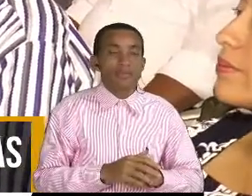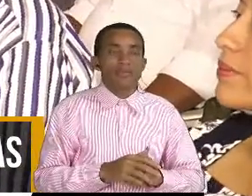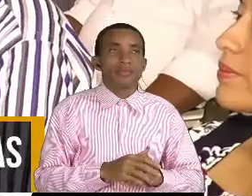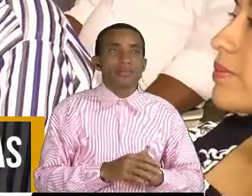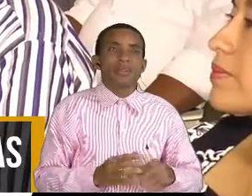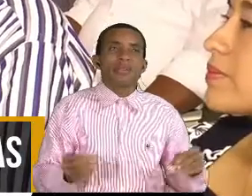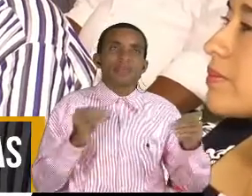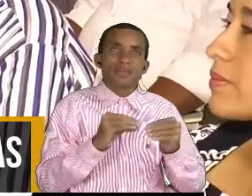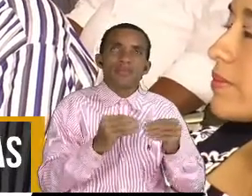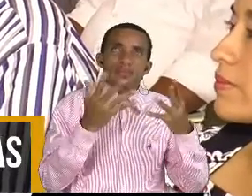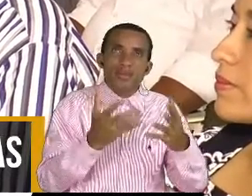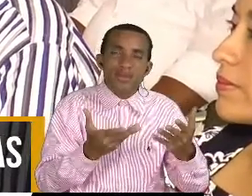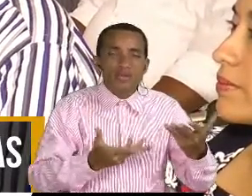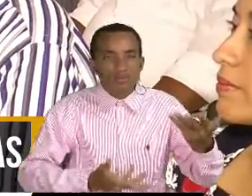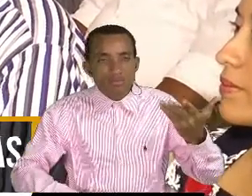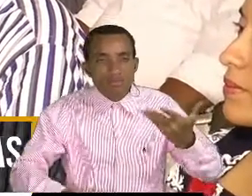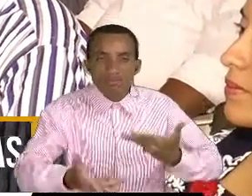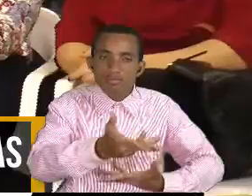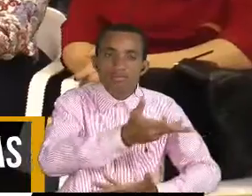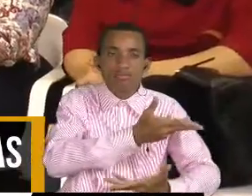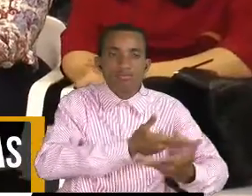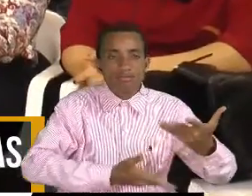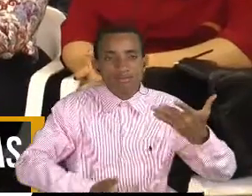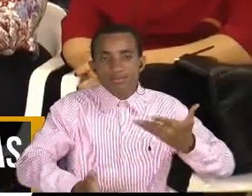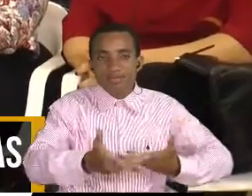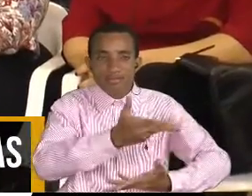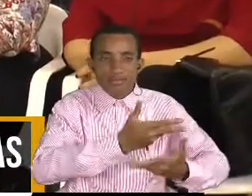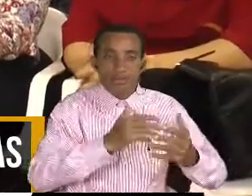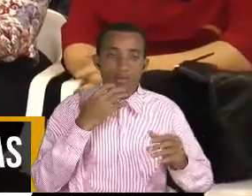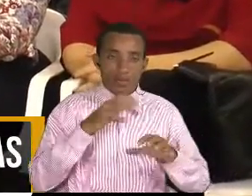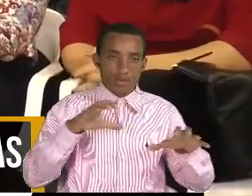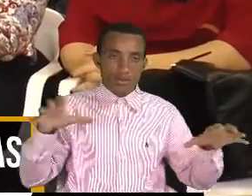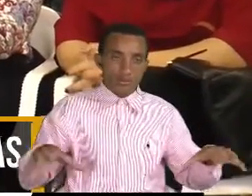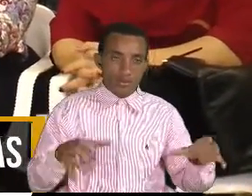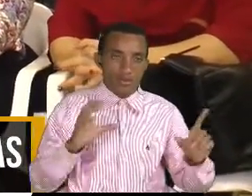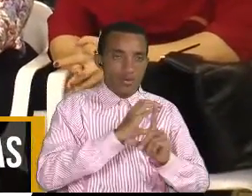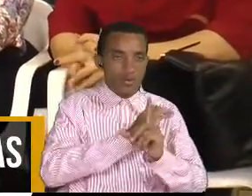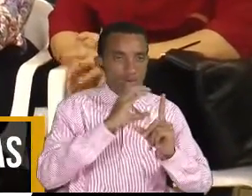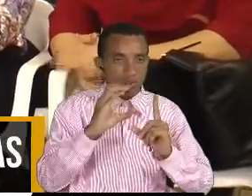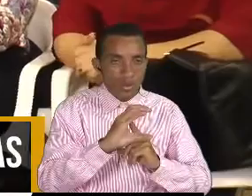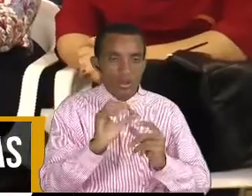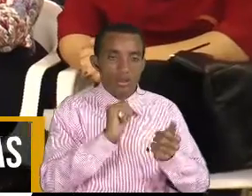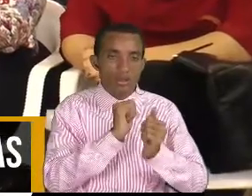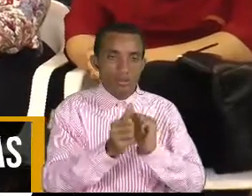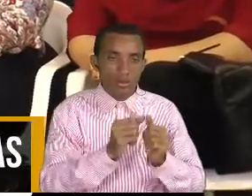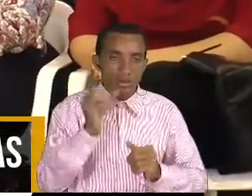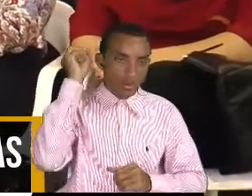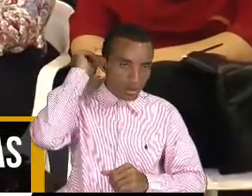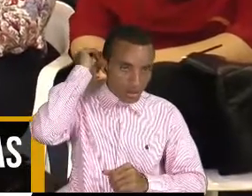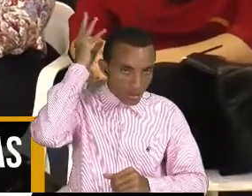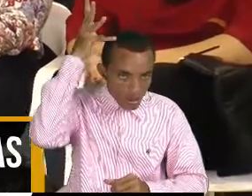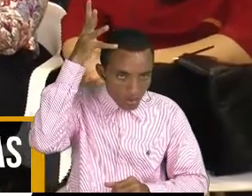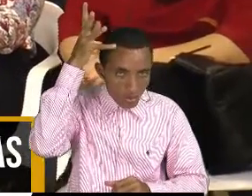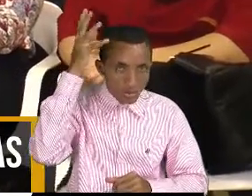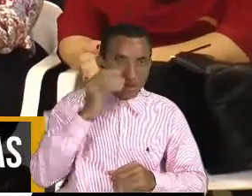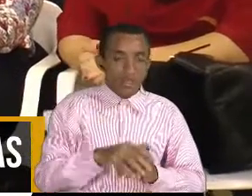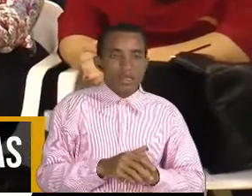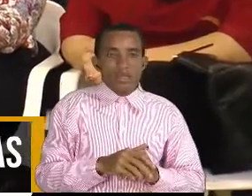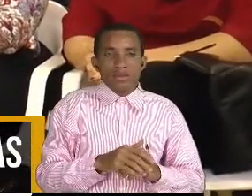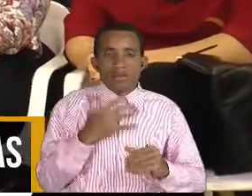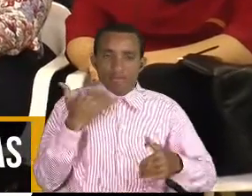espacio de integración. Entonces, para ello vamos a llevar actividades culturales, deportivas, lúdicas, de recreación, muestras